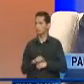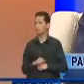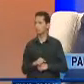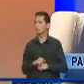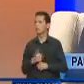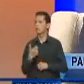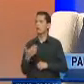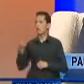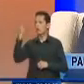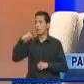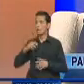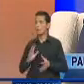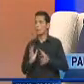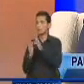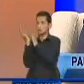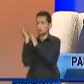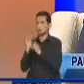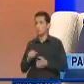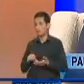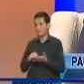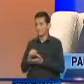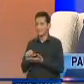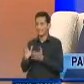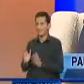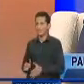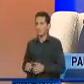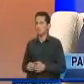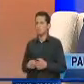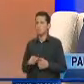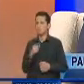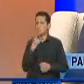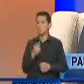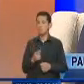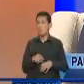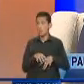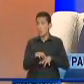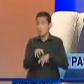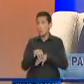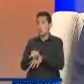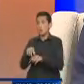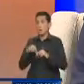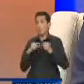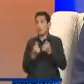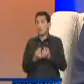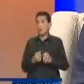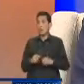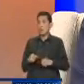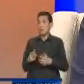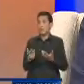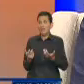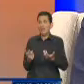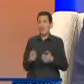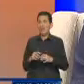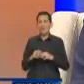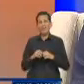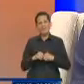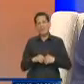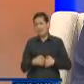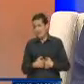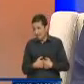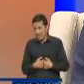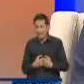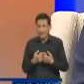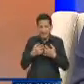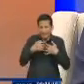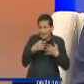que el primero de la Revolución Ciudadana se caracterizó por la ausencia de movilización, sobre todo de sectores de la oposición, y que a partir del año pasado